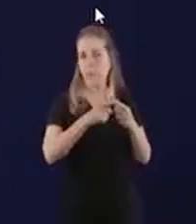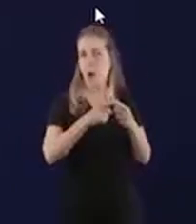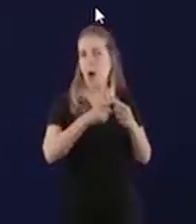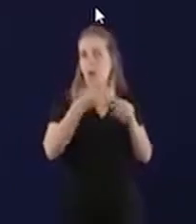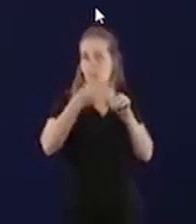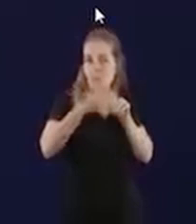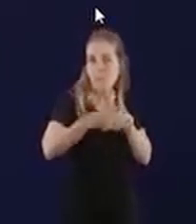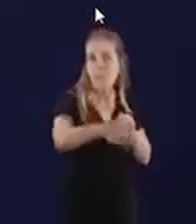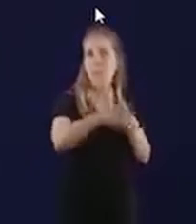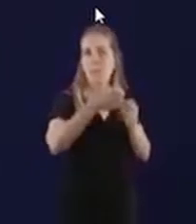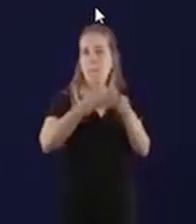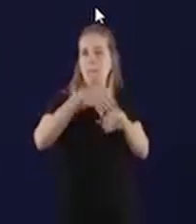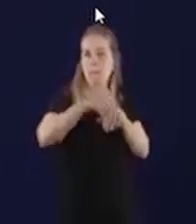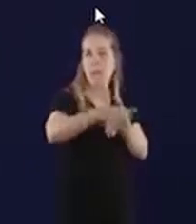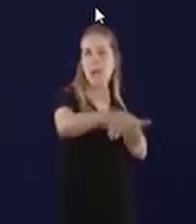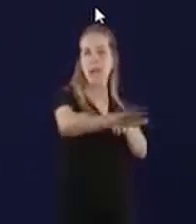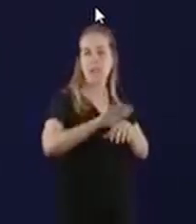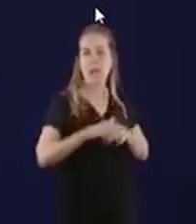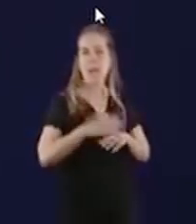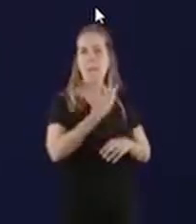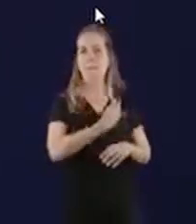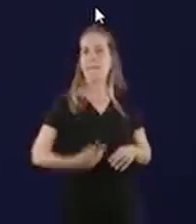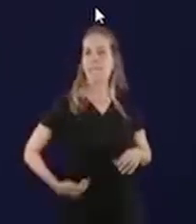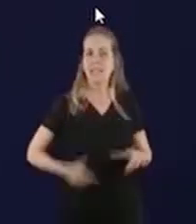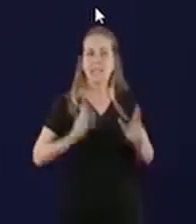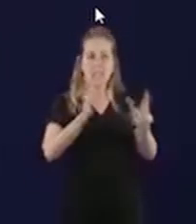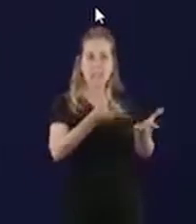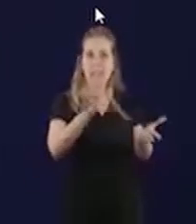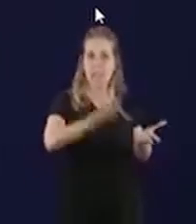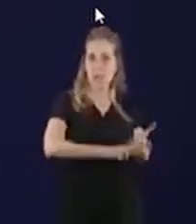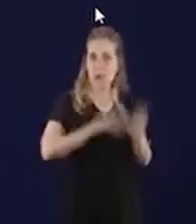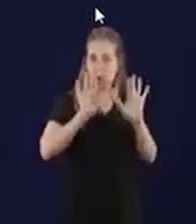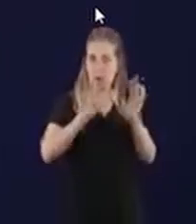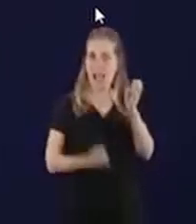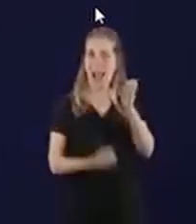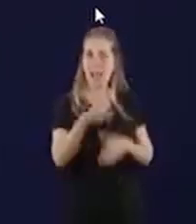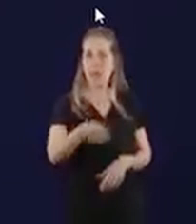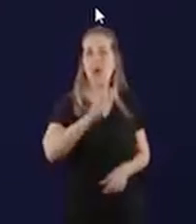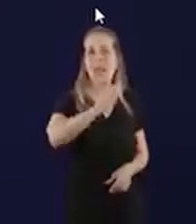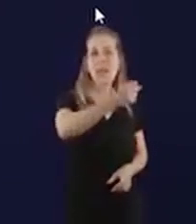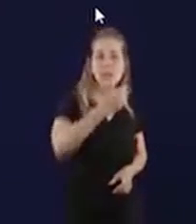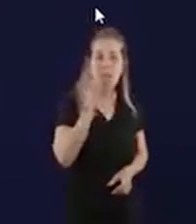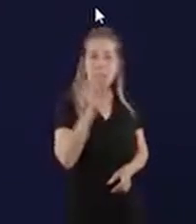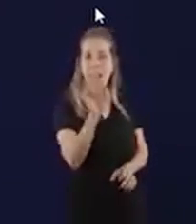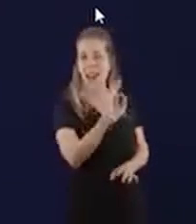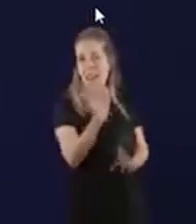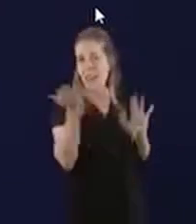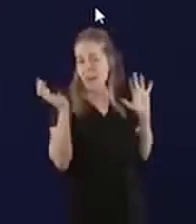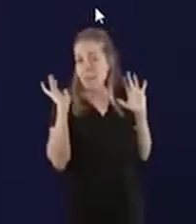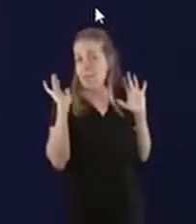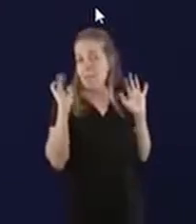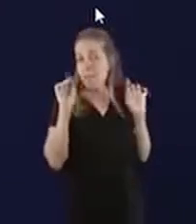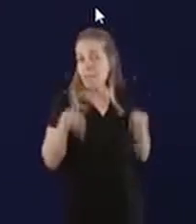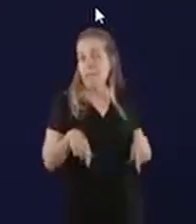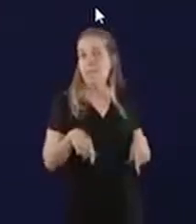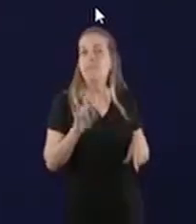de todo esto el presidente Repito no la escuché la entrevista por lo tanto y no me gusta hablar sobre supuestos pero entiendo